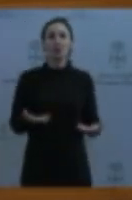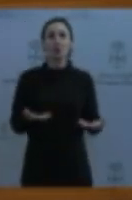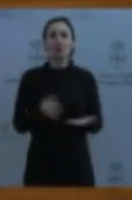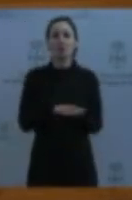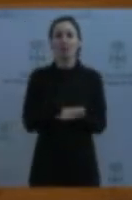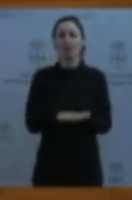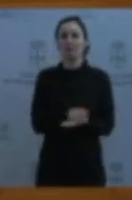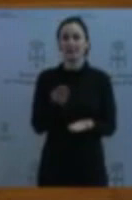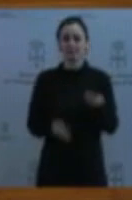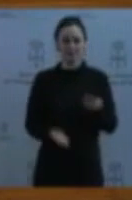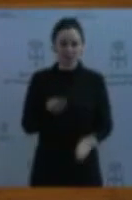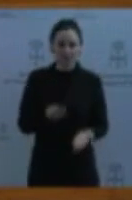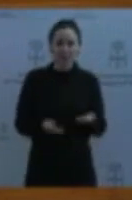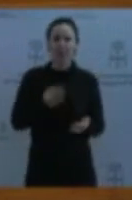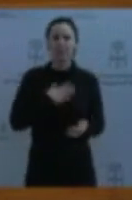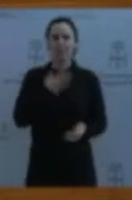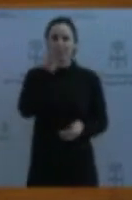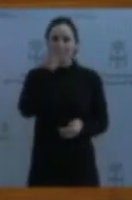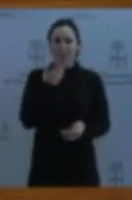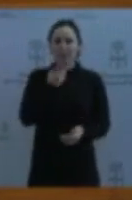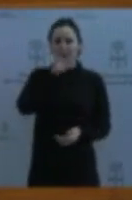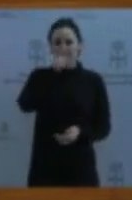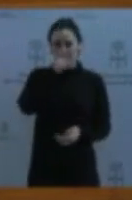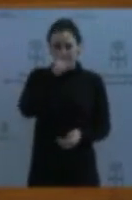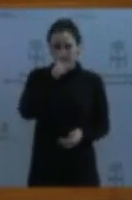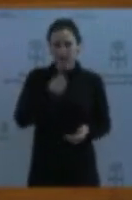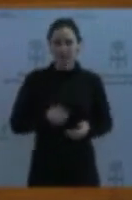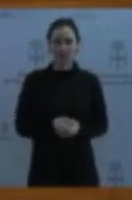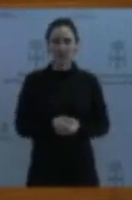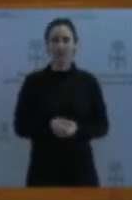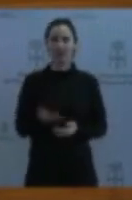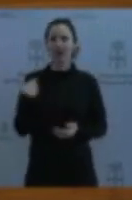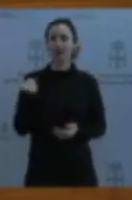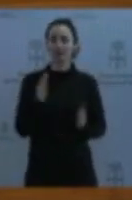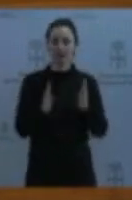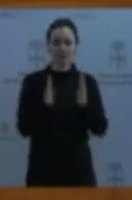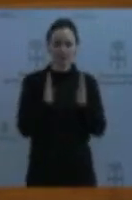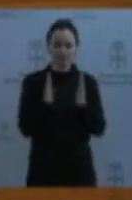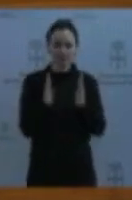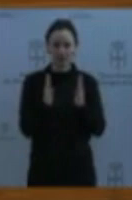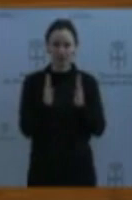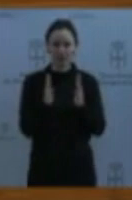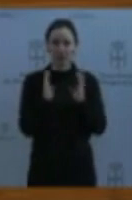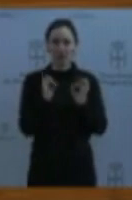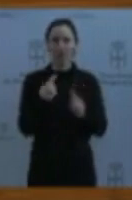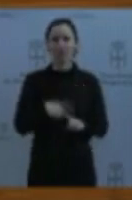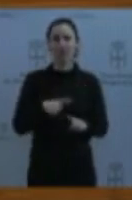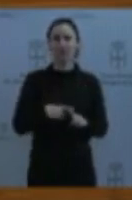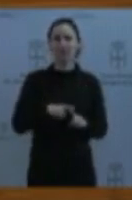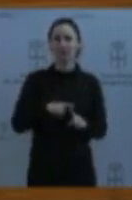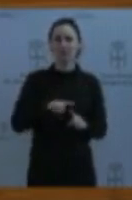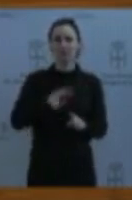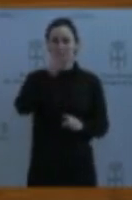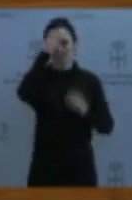recordar lo que en su momento marcó un elemento central de la guerra de Vietnam. Supuso un cambio en la gestión de la guerra, la